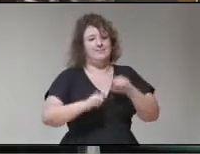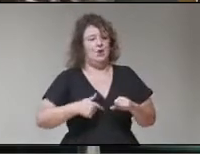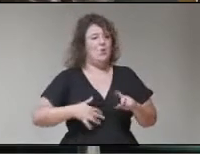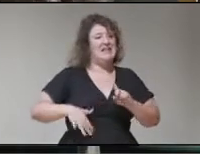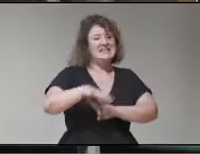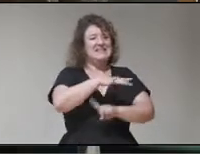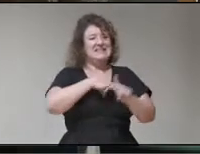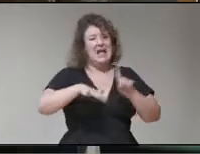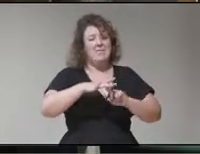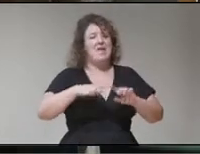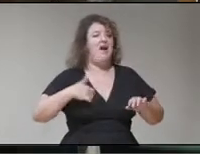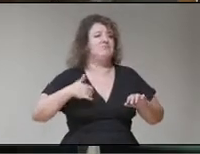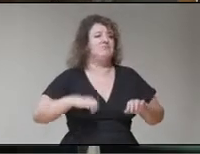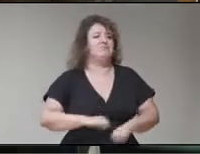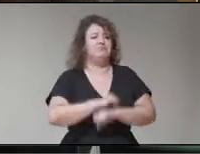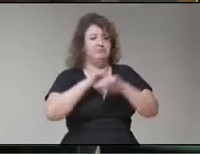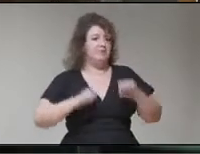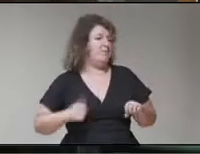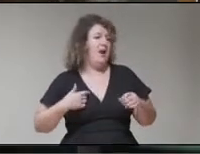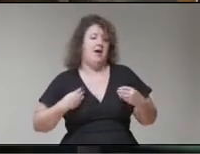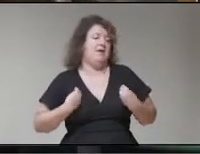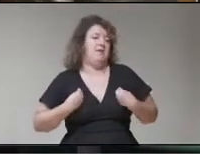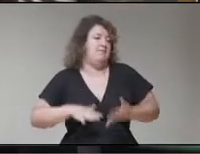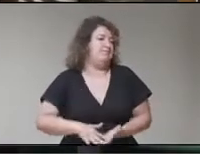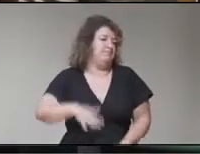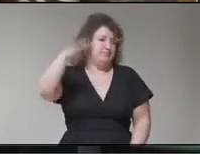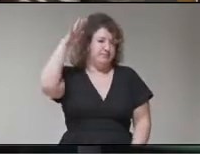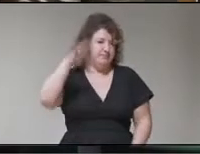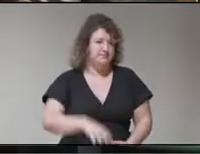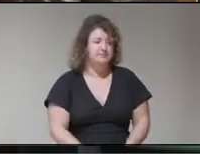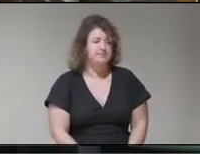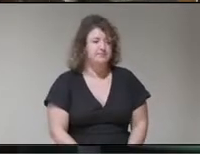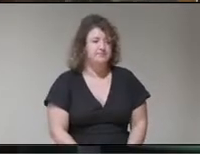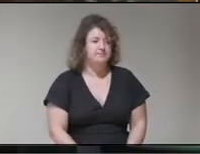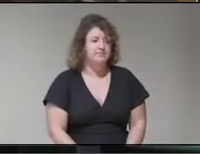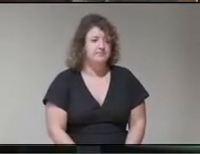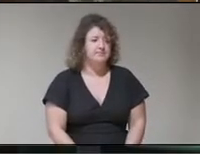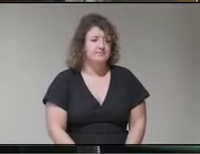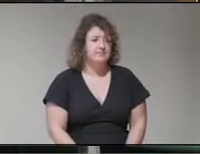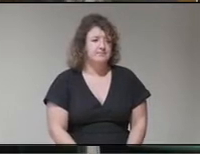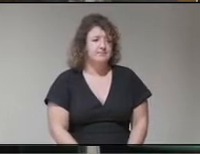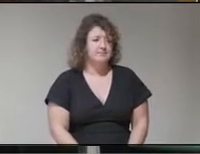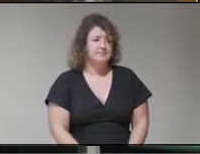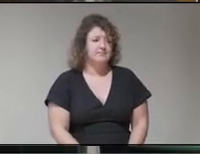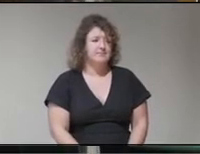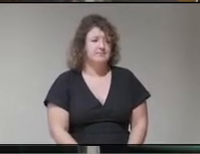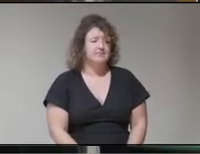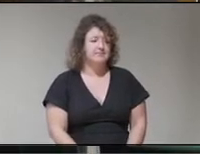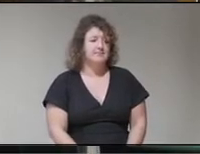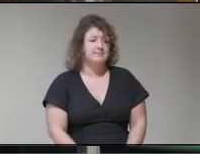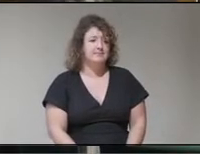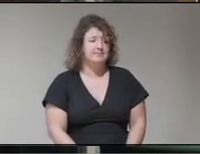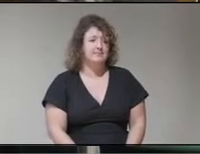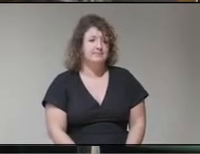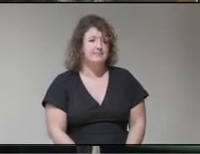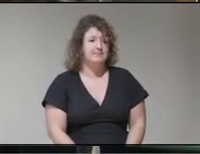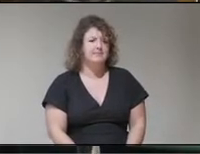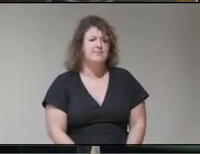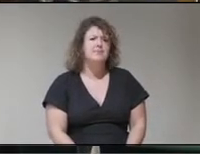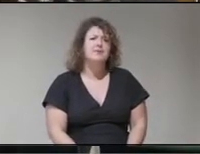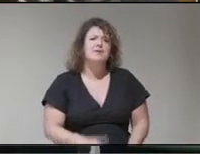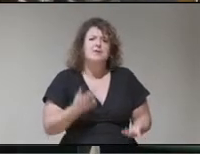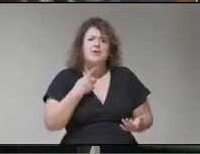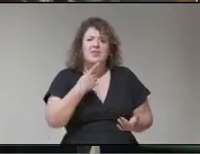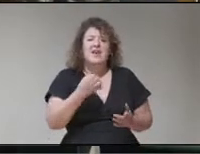maduro que ya nos va a acompañar durante el resto de nuestra vida. ¿Y por qué digo que el niño antes de